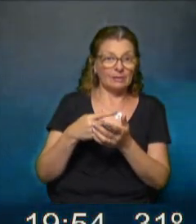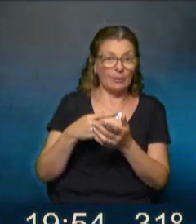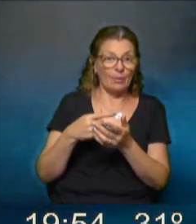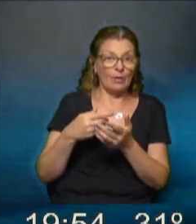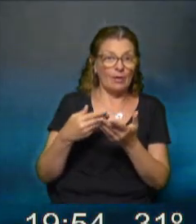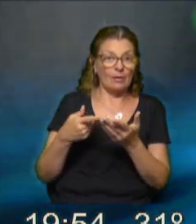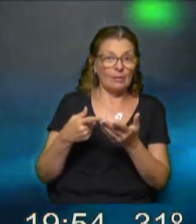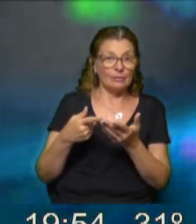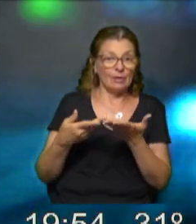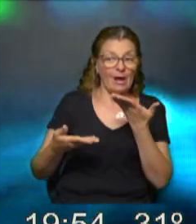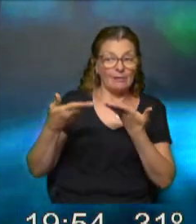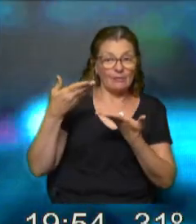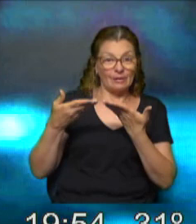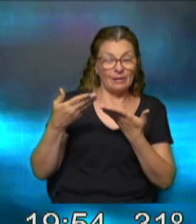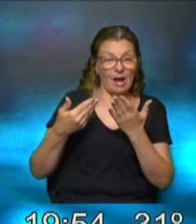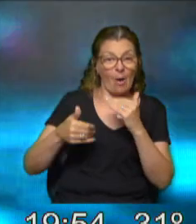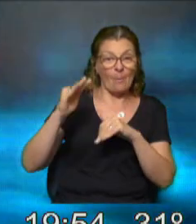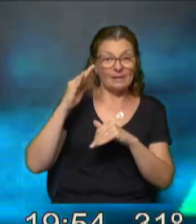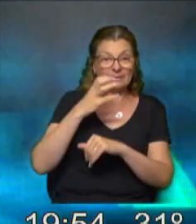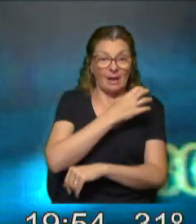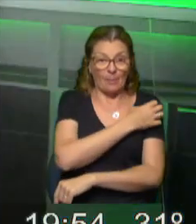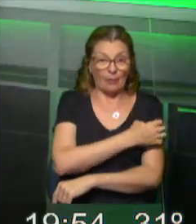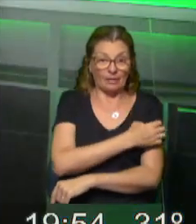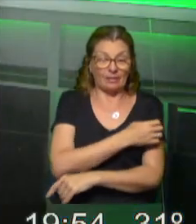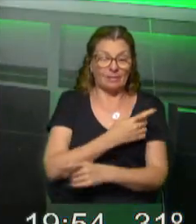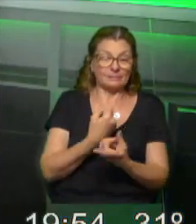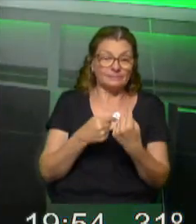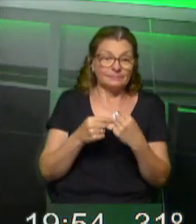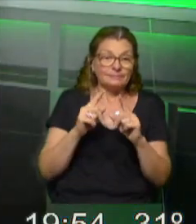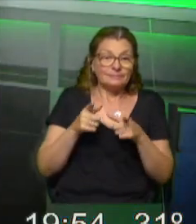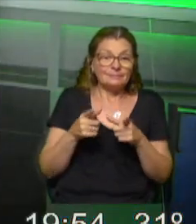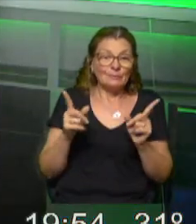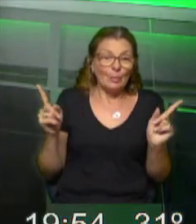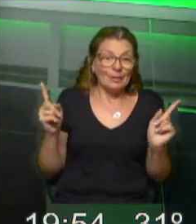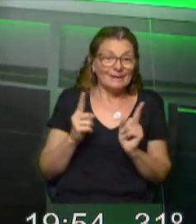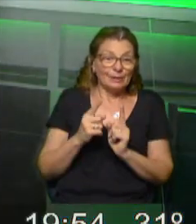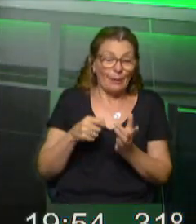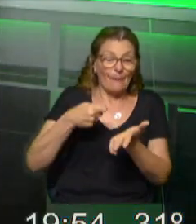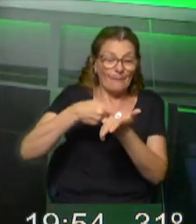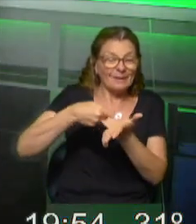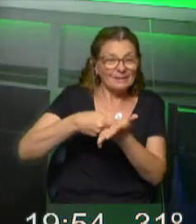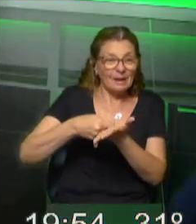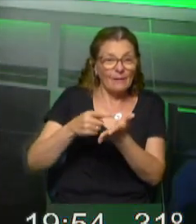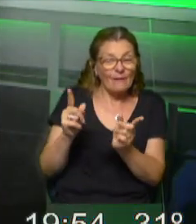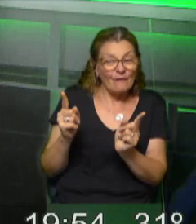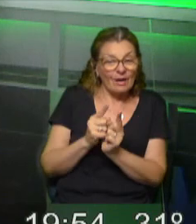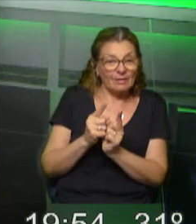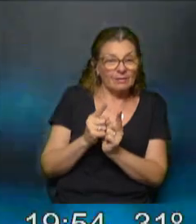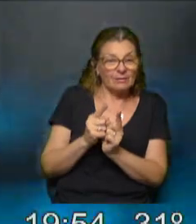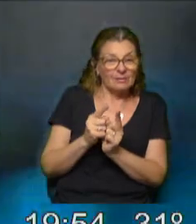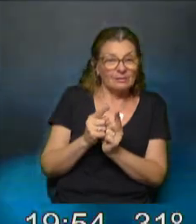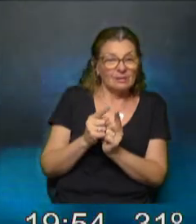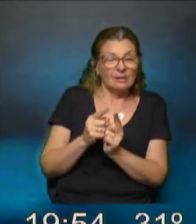inflación y cuando se alimenta la inflación aumenta la pobreza Sí también tenemos una reducción de las transferencias discrecionales hacia las